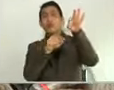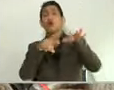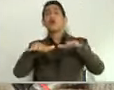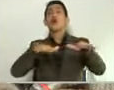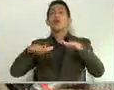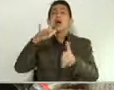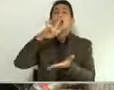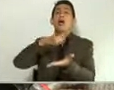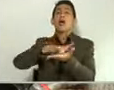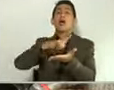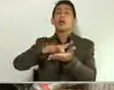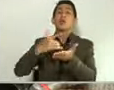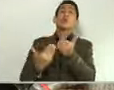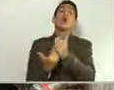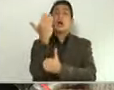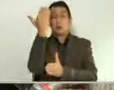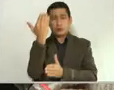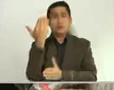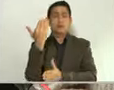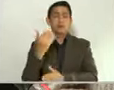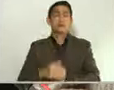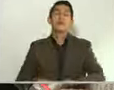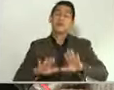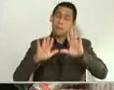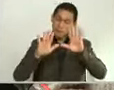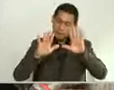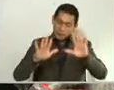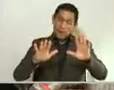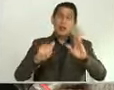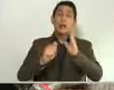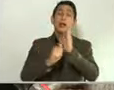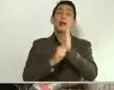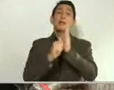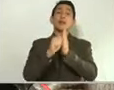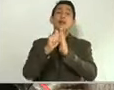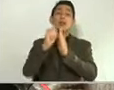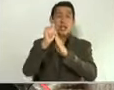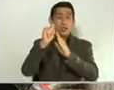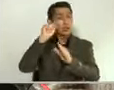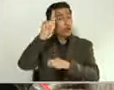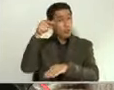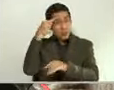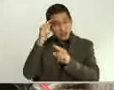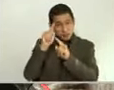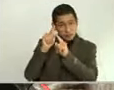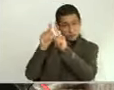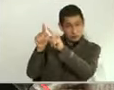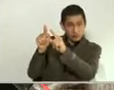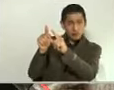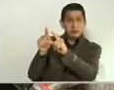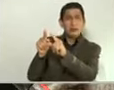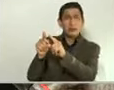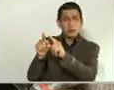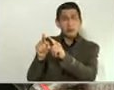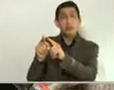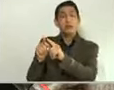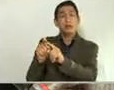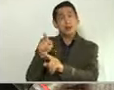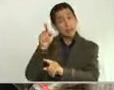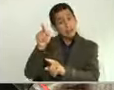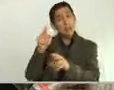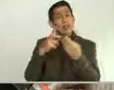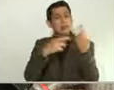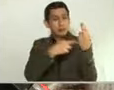de las aves, ya el mismo Ministerio de Medio Ambiente lo ha reconocido que es su competencia y que debe encargarse de eso, pero yo sí advierto que por